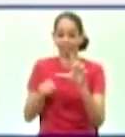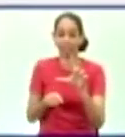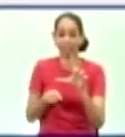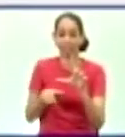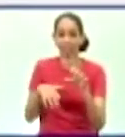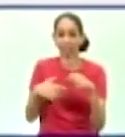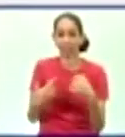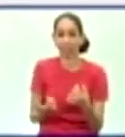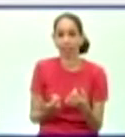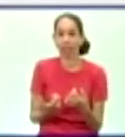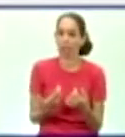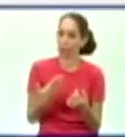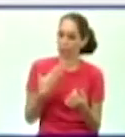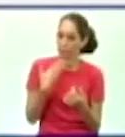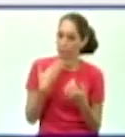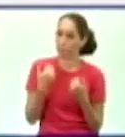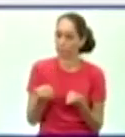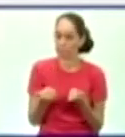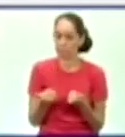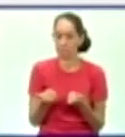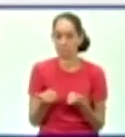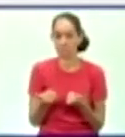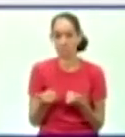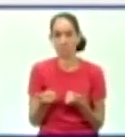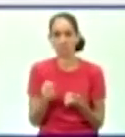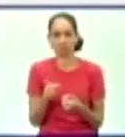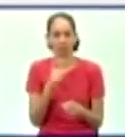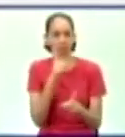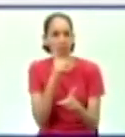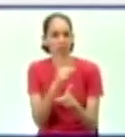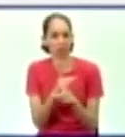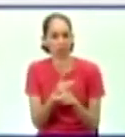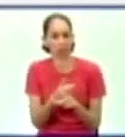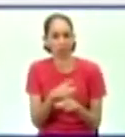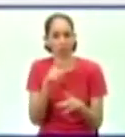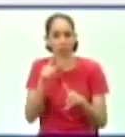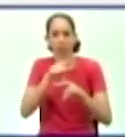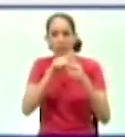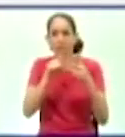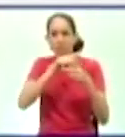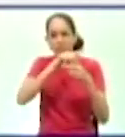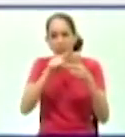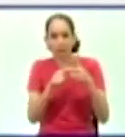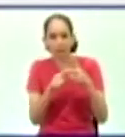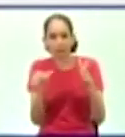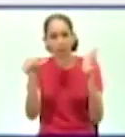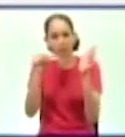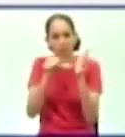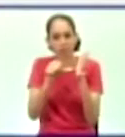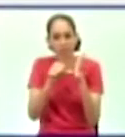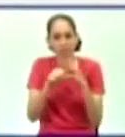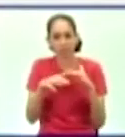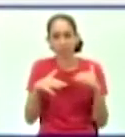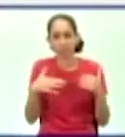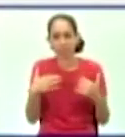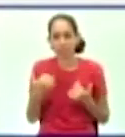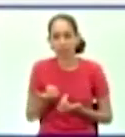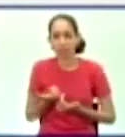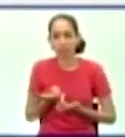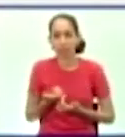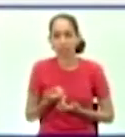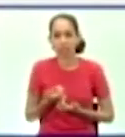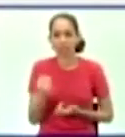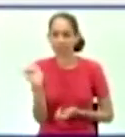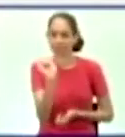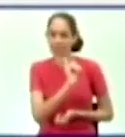muy cómodo poder determinar la amplitud del ángulo central, porque al principio recordamos que la amplitud del ángulo central